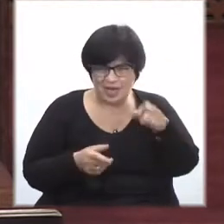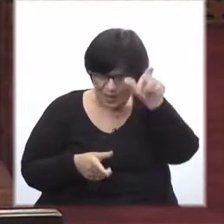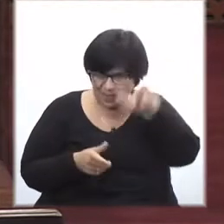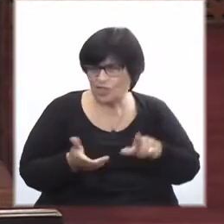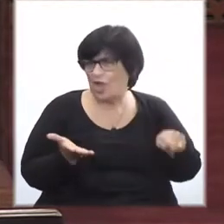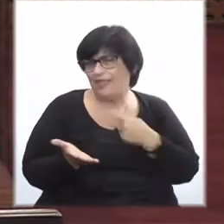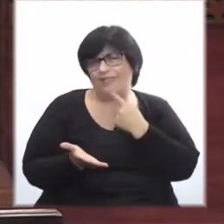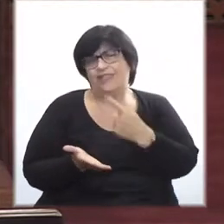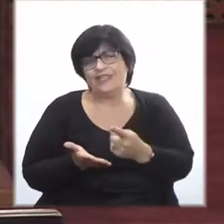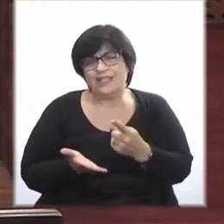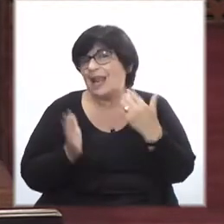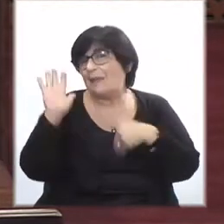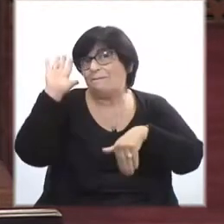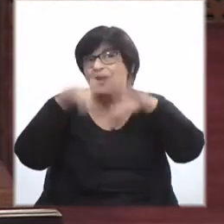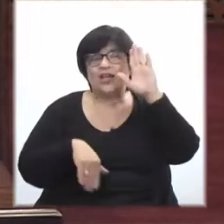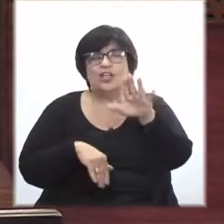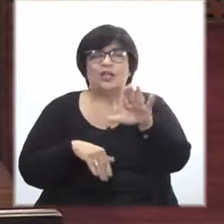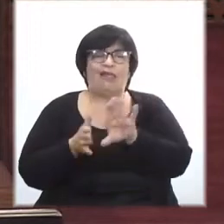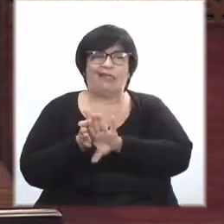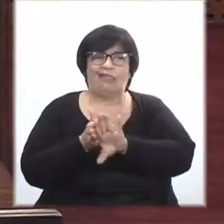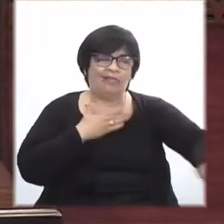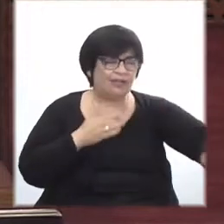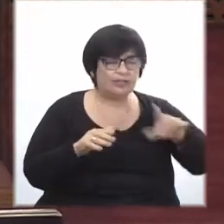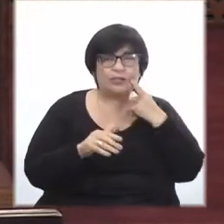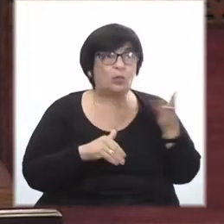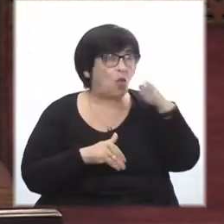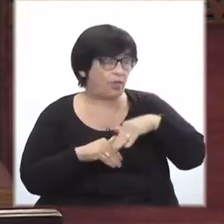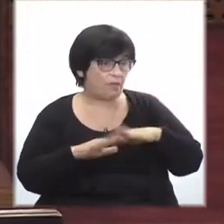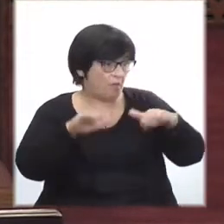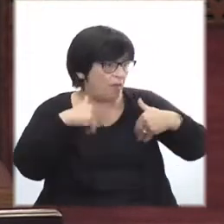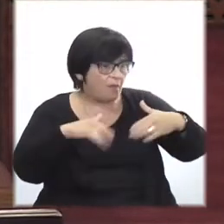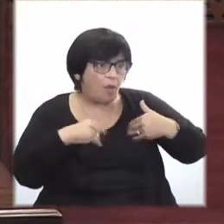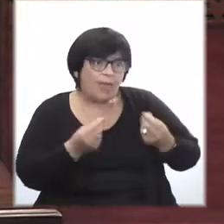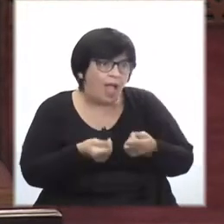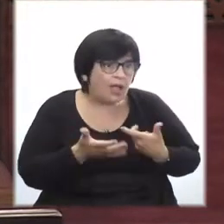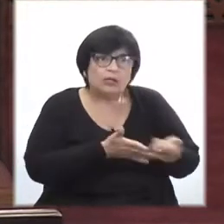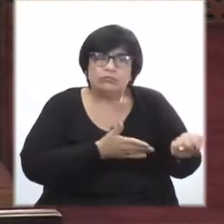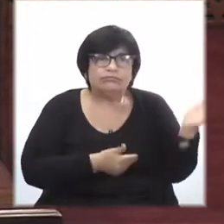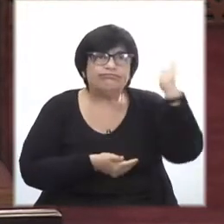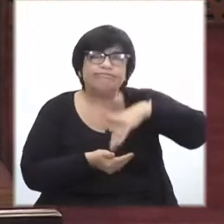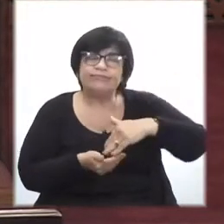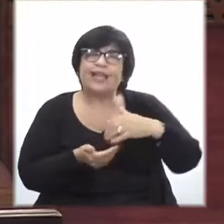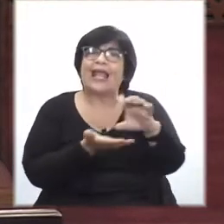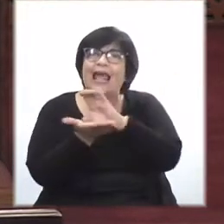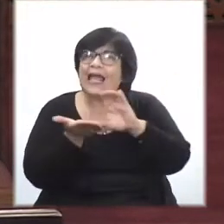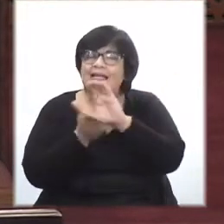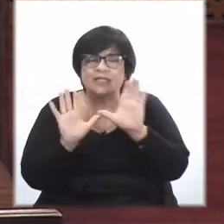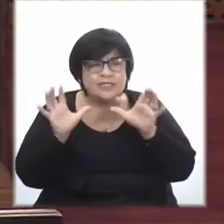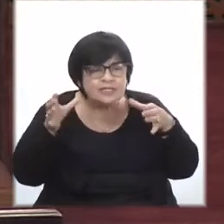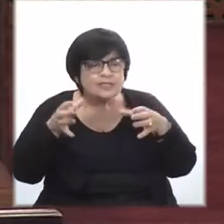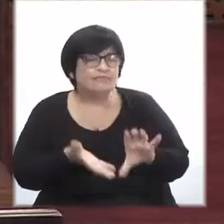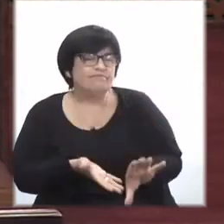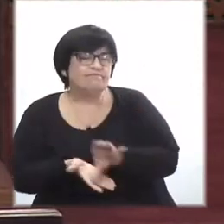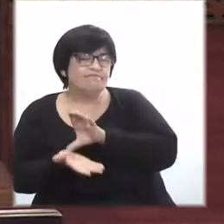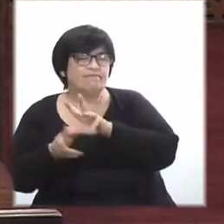ambos casos las grandes mayorías son radiadas de los beneficios del derecho de propiedad que en el estatismo y en el capitalismo concentrador de la